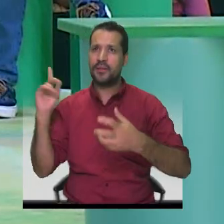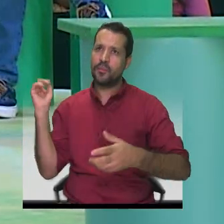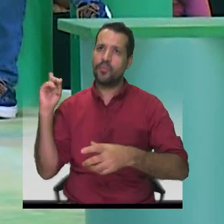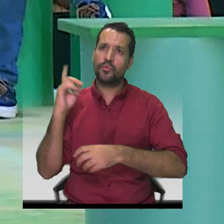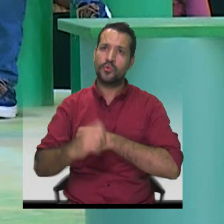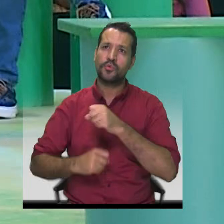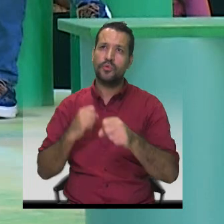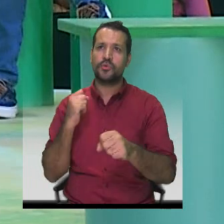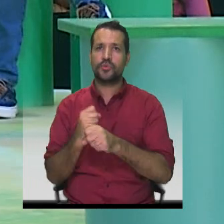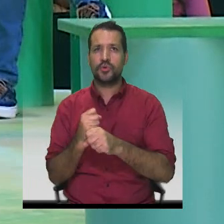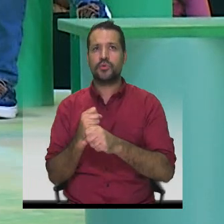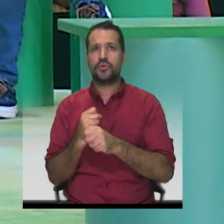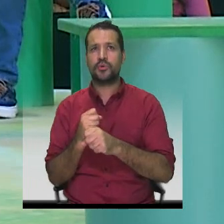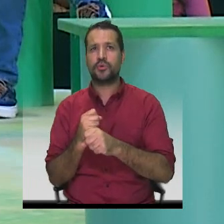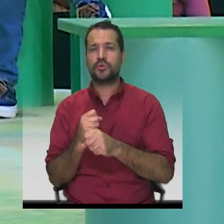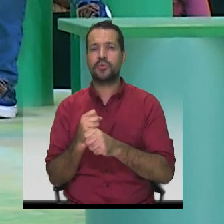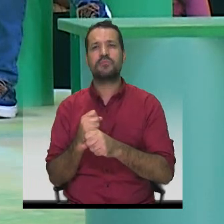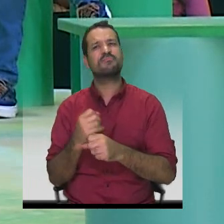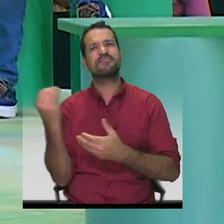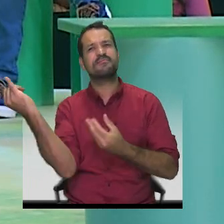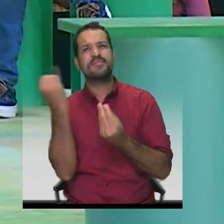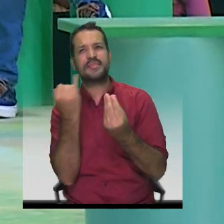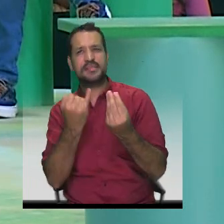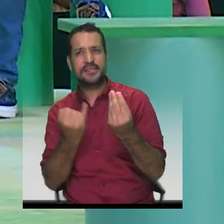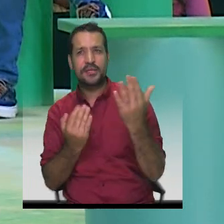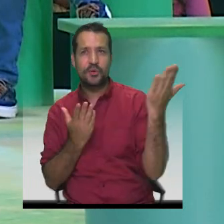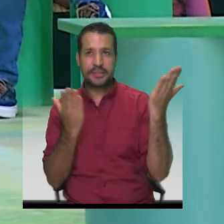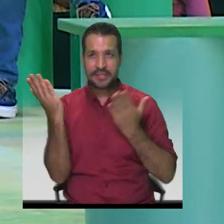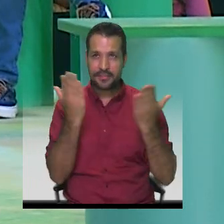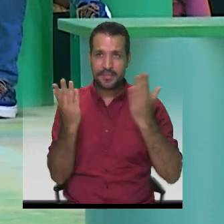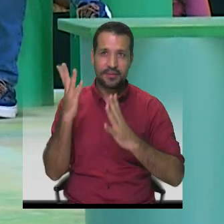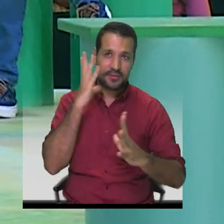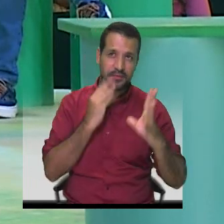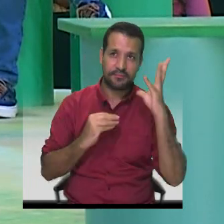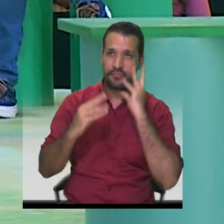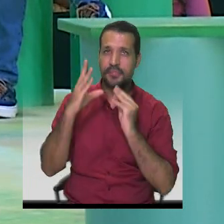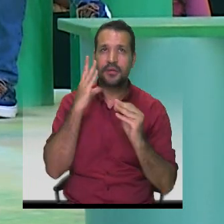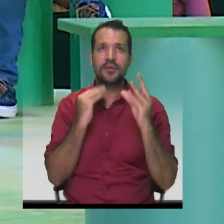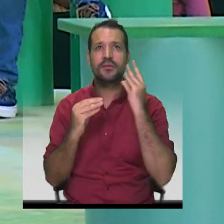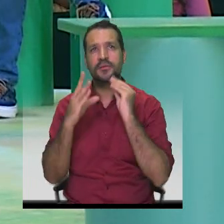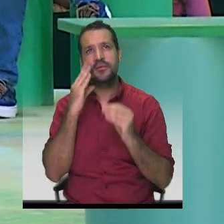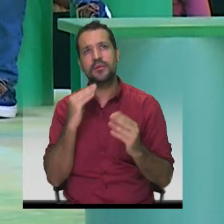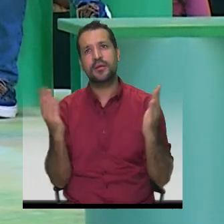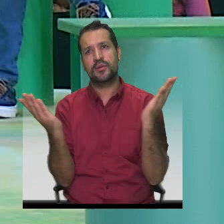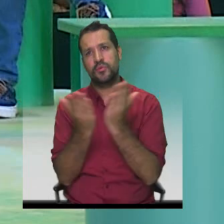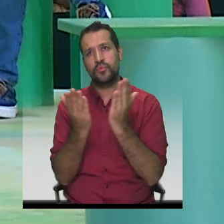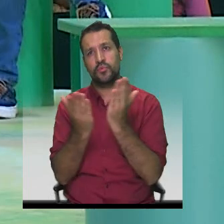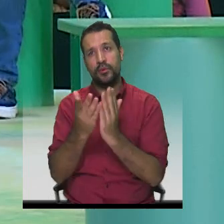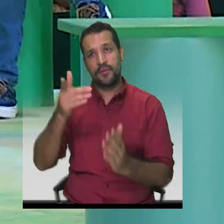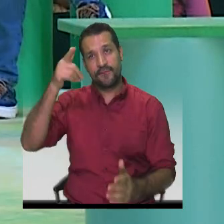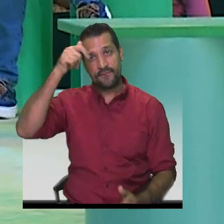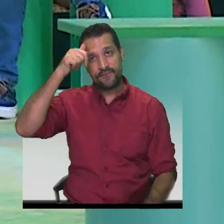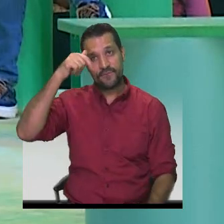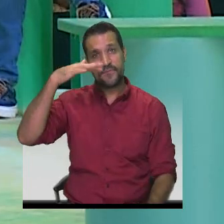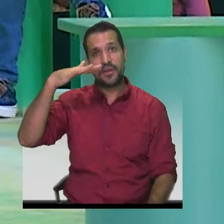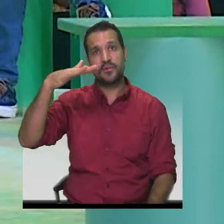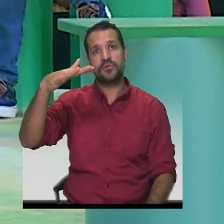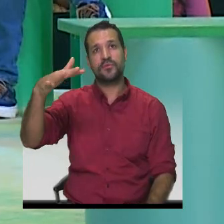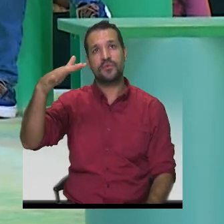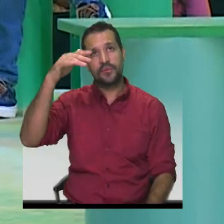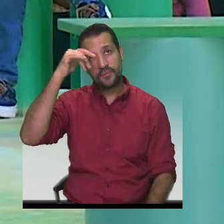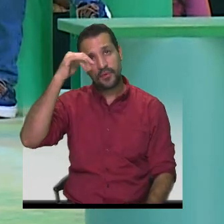llama Experience Design. Hacemos diseño de servicios y de experiencias, pero desde que estudié filosofía llevo caminando